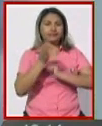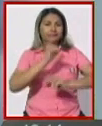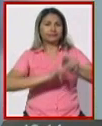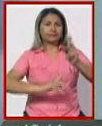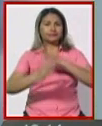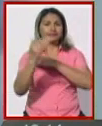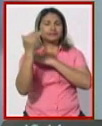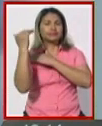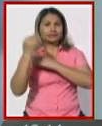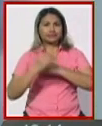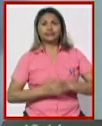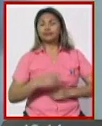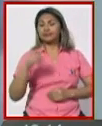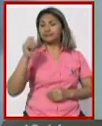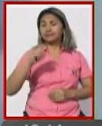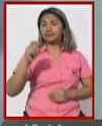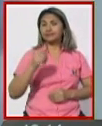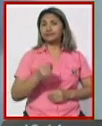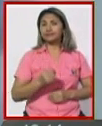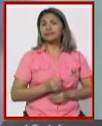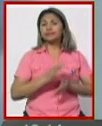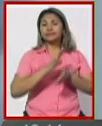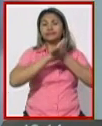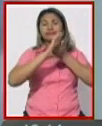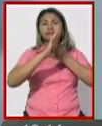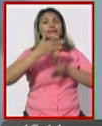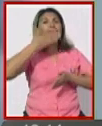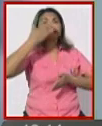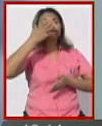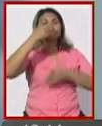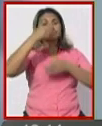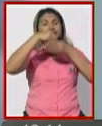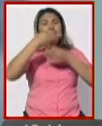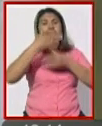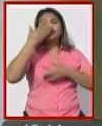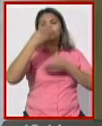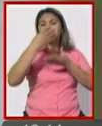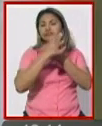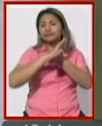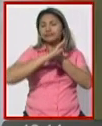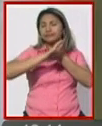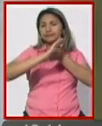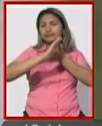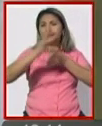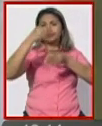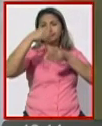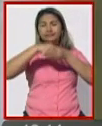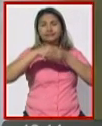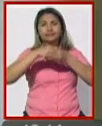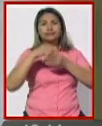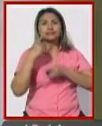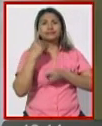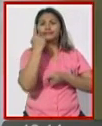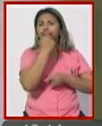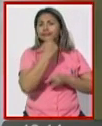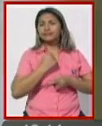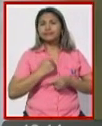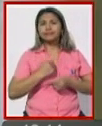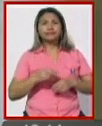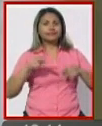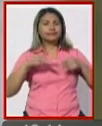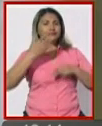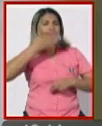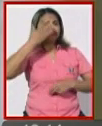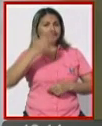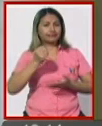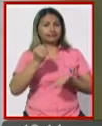pueblo de Santa Cruz. Él necesita un aspirador que me piden los médicos para poder sacar la flema que él tiene, como él tiene neumonía y